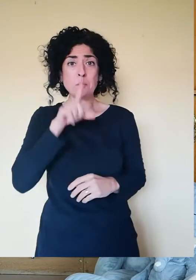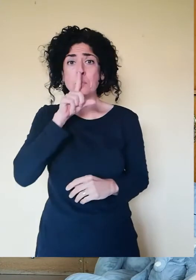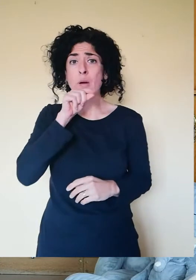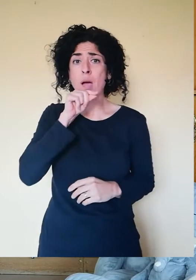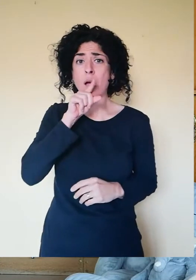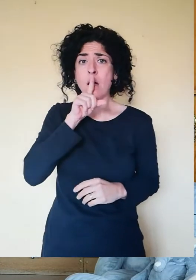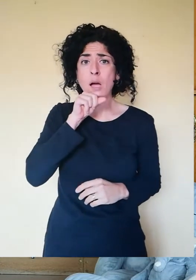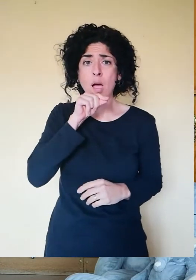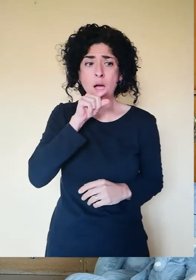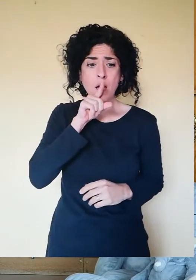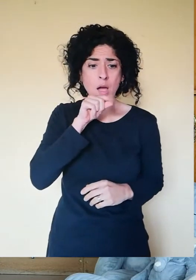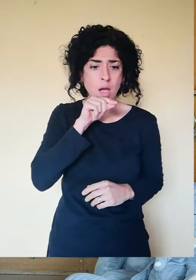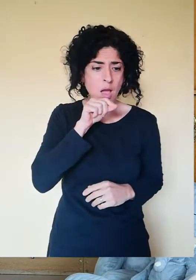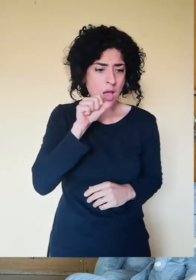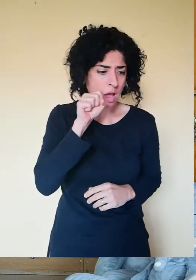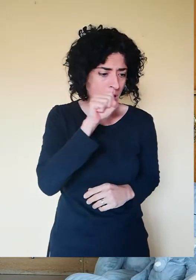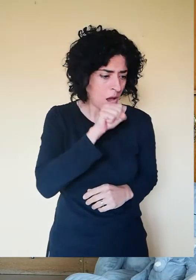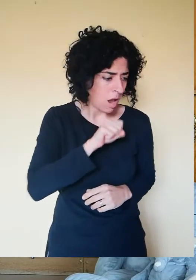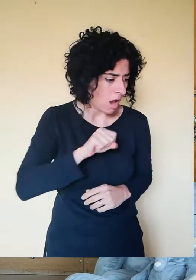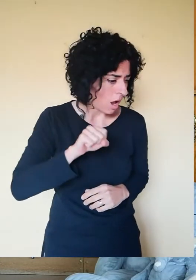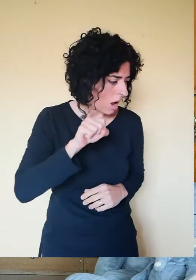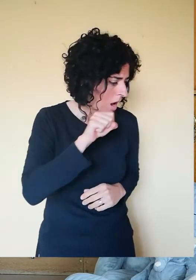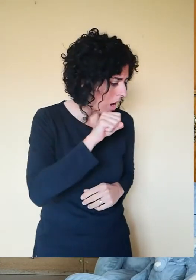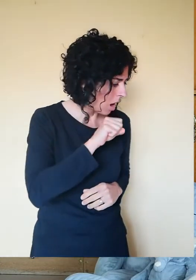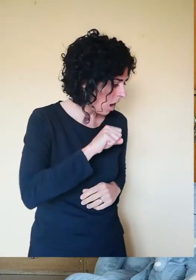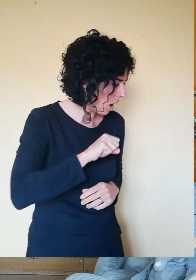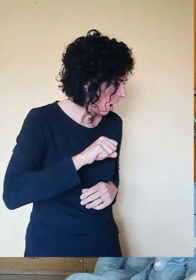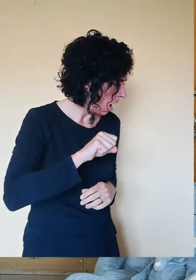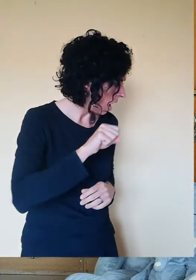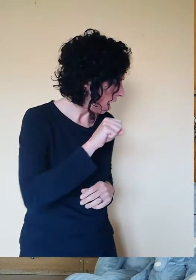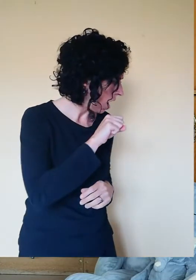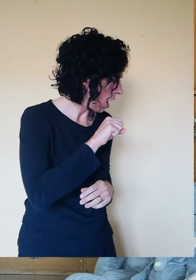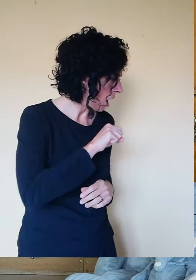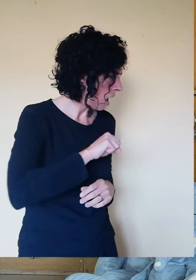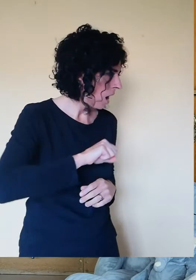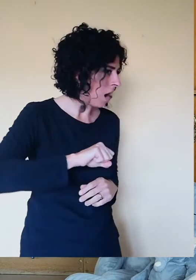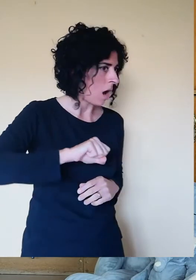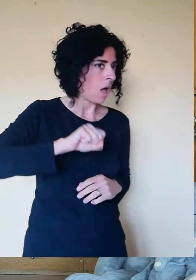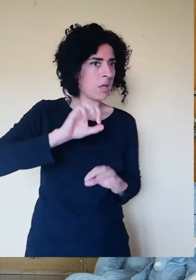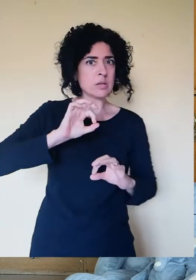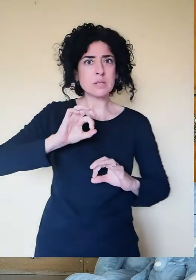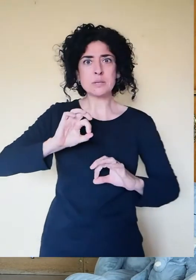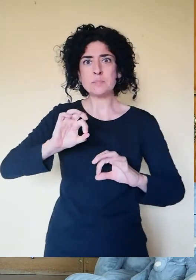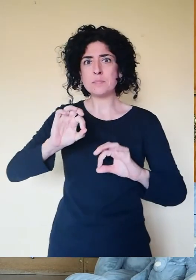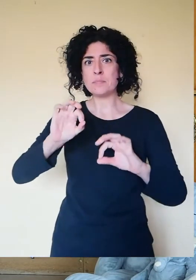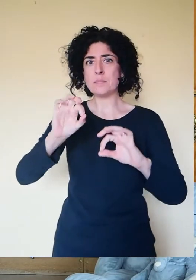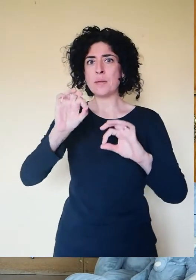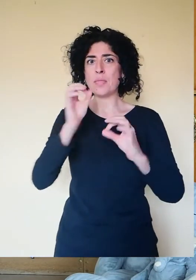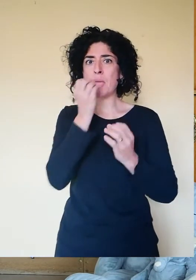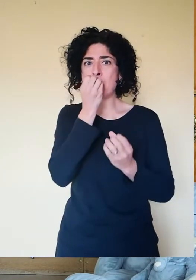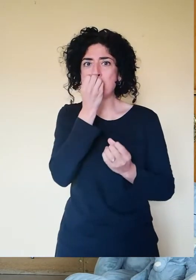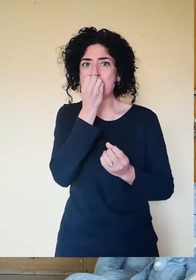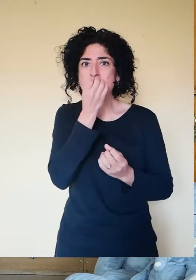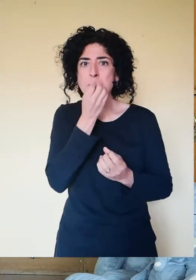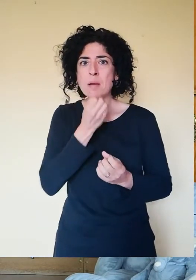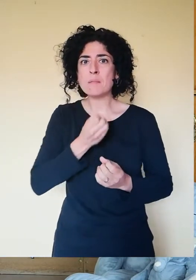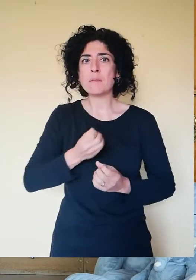Y este pajarito es el que nos va a cantar la canción del final del cuento de la primavera.